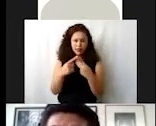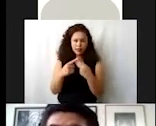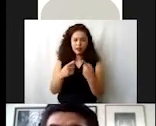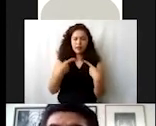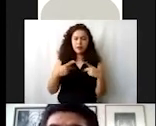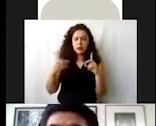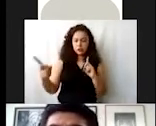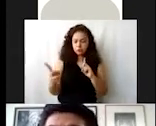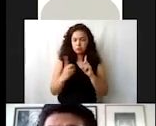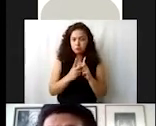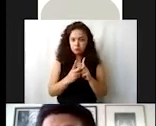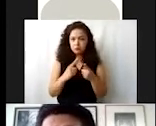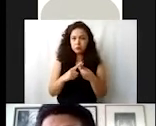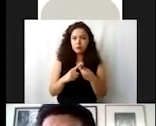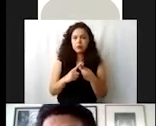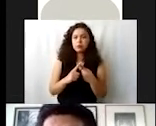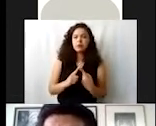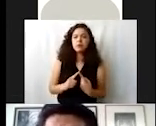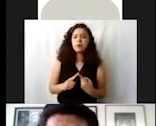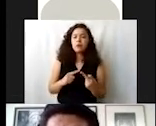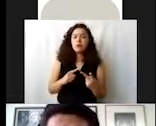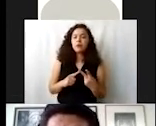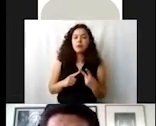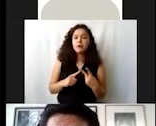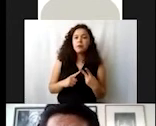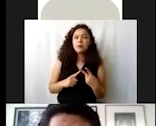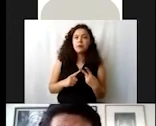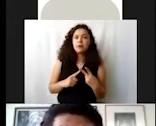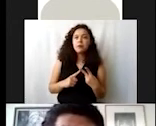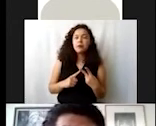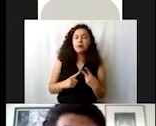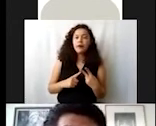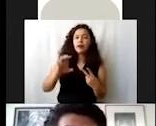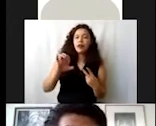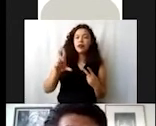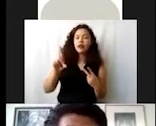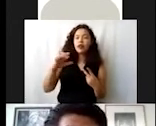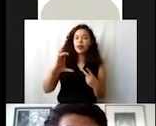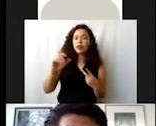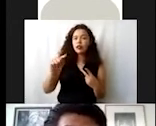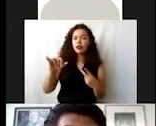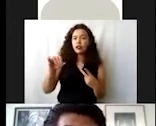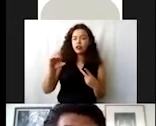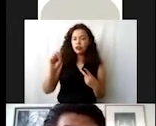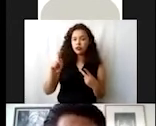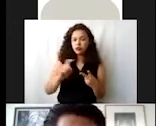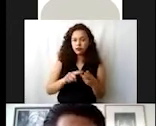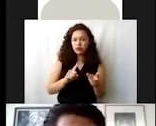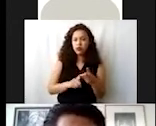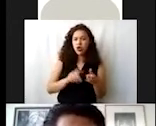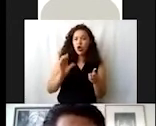personal, una notificación por edictos o una notificación por